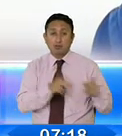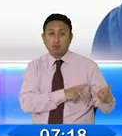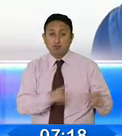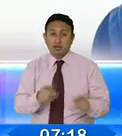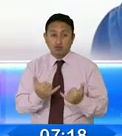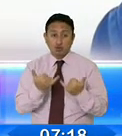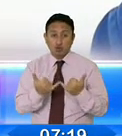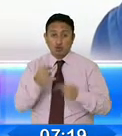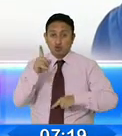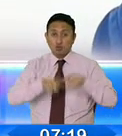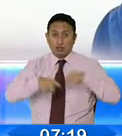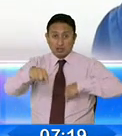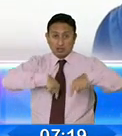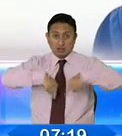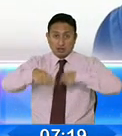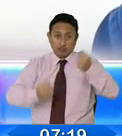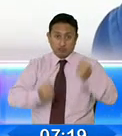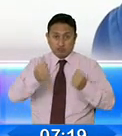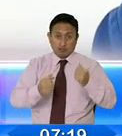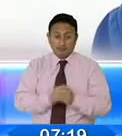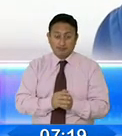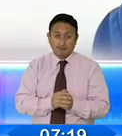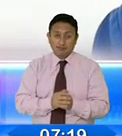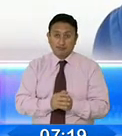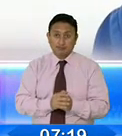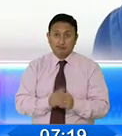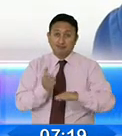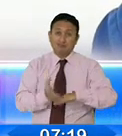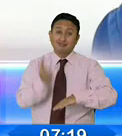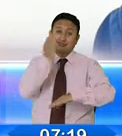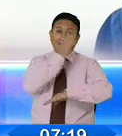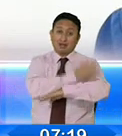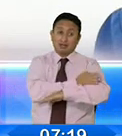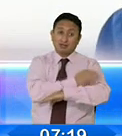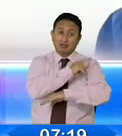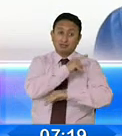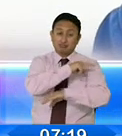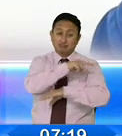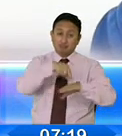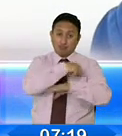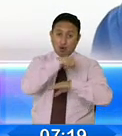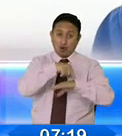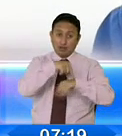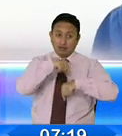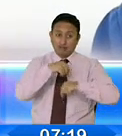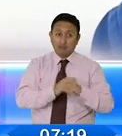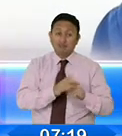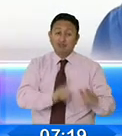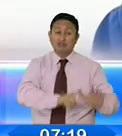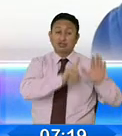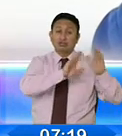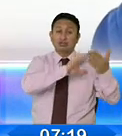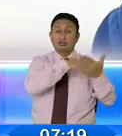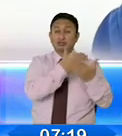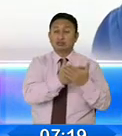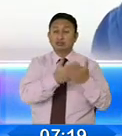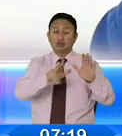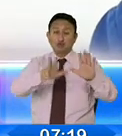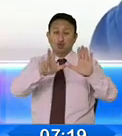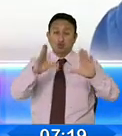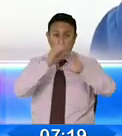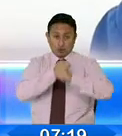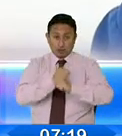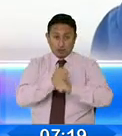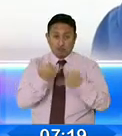Circula, que se venía teniendo horas de 6 a 20 horas,